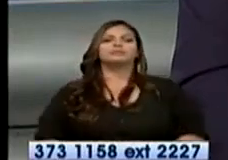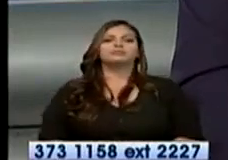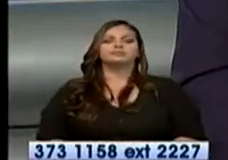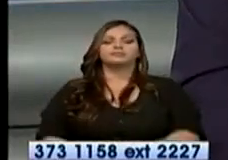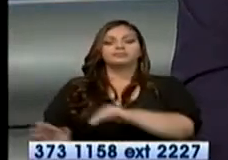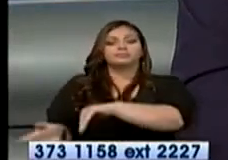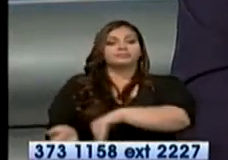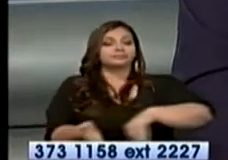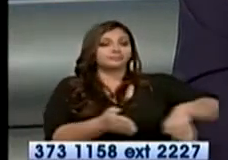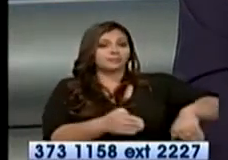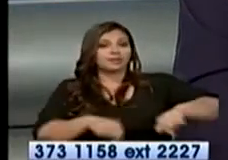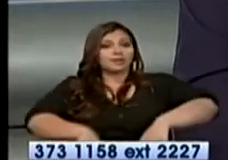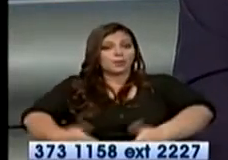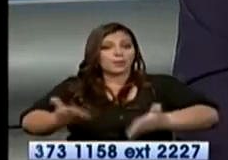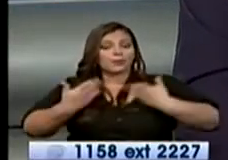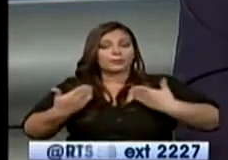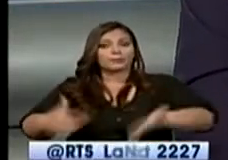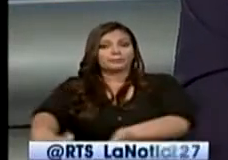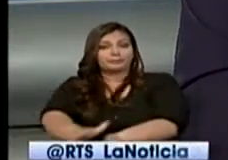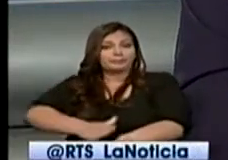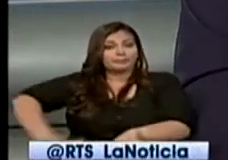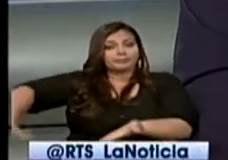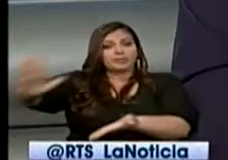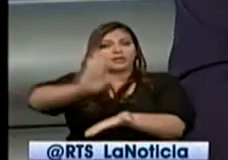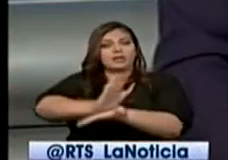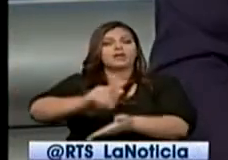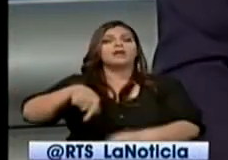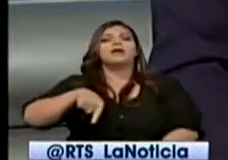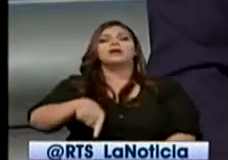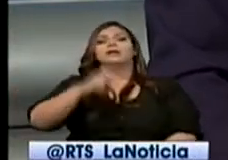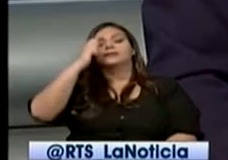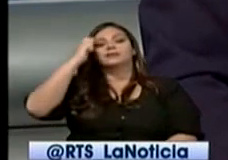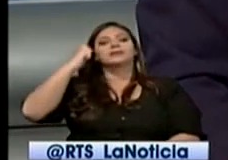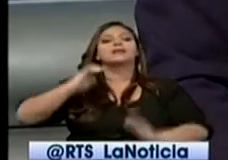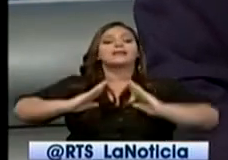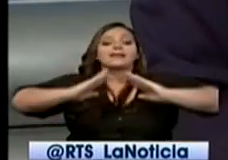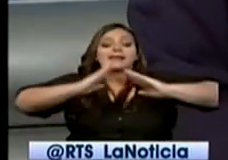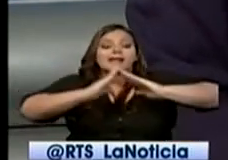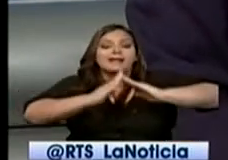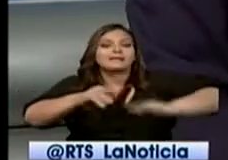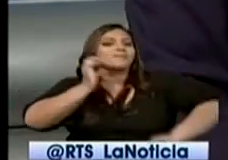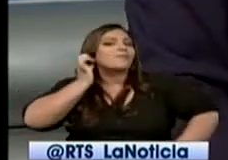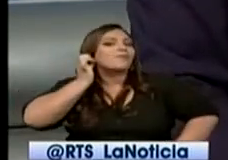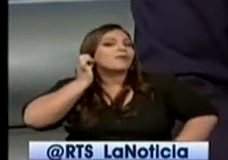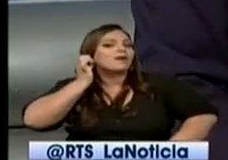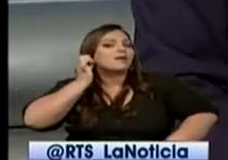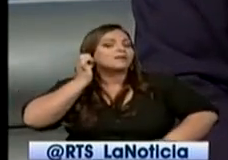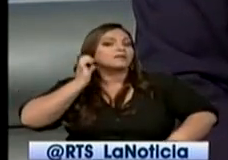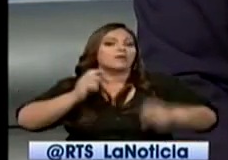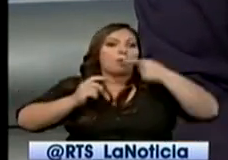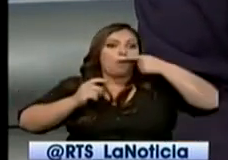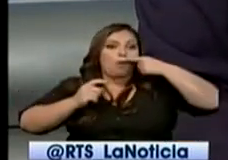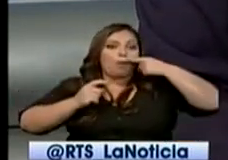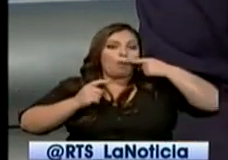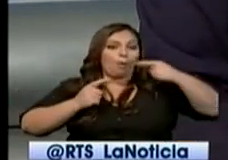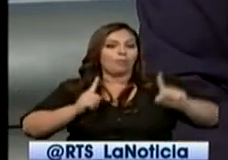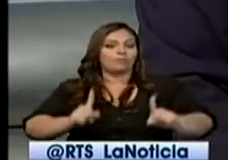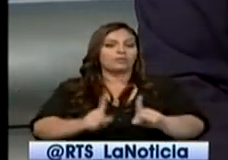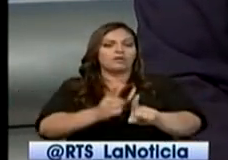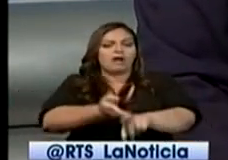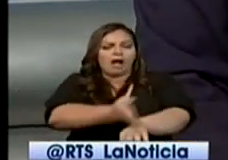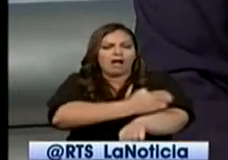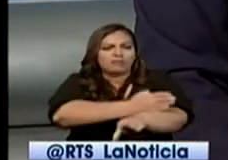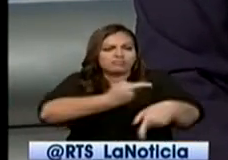En un sector de Guayaquil, una mujer se salvó de morir golpeada por su expareja. La presunta afectada y uno de sus vecinos que la habría rescatado de la